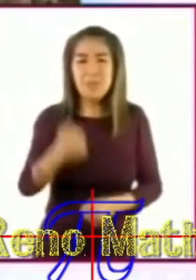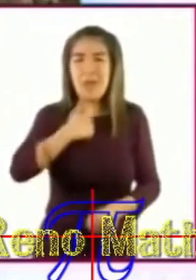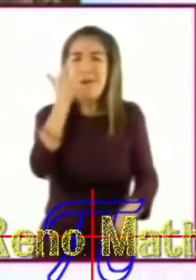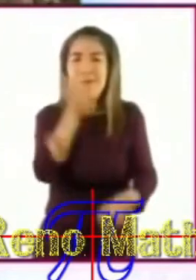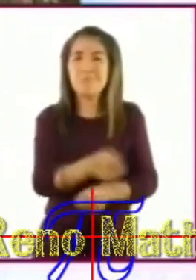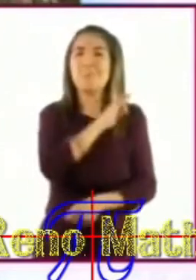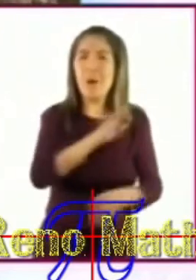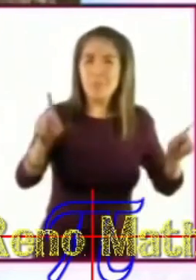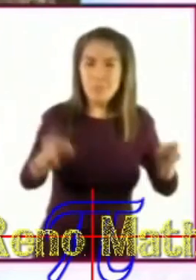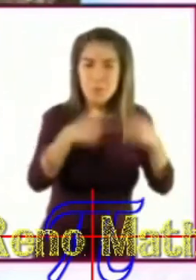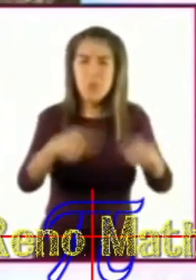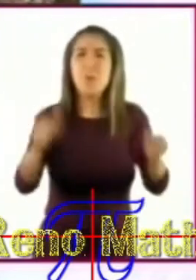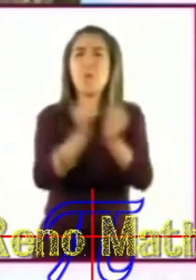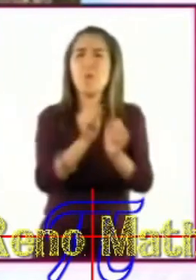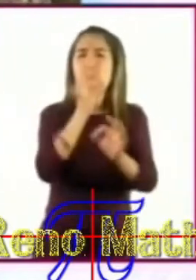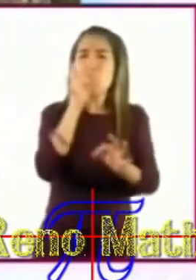podía hacer música con un popote.